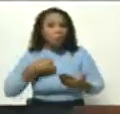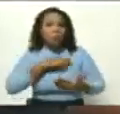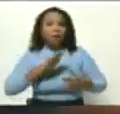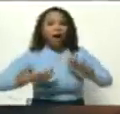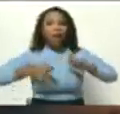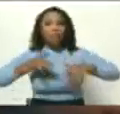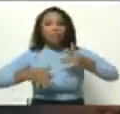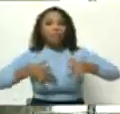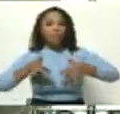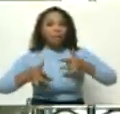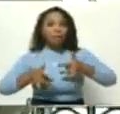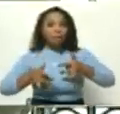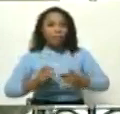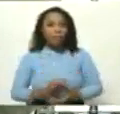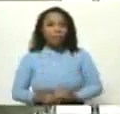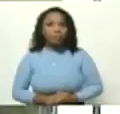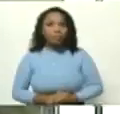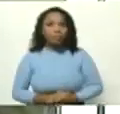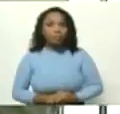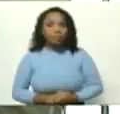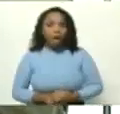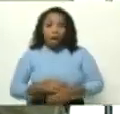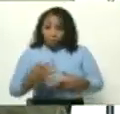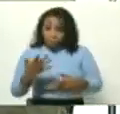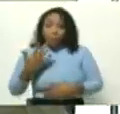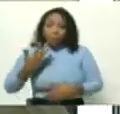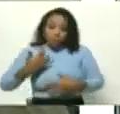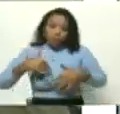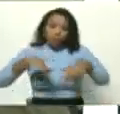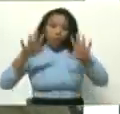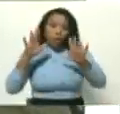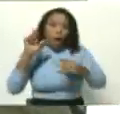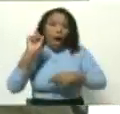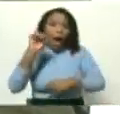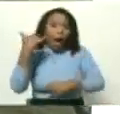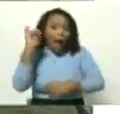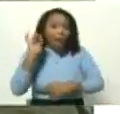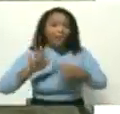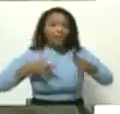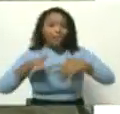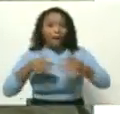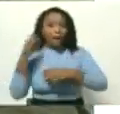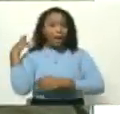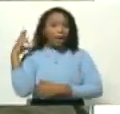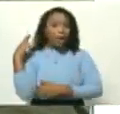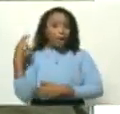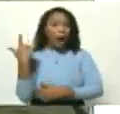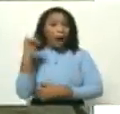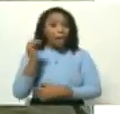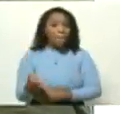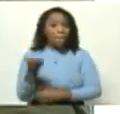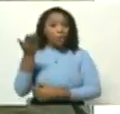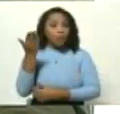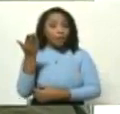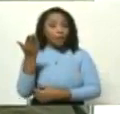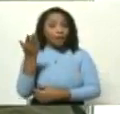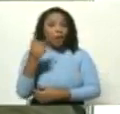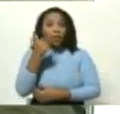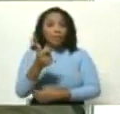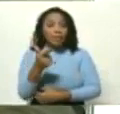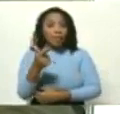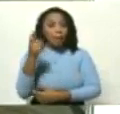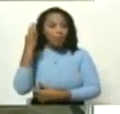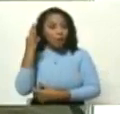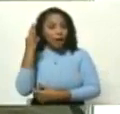actividad, que por supuesto, bueno, hay una actividad religiosa. Fíjense que hay algo bien importante que destacar, lo decía mi almirante